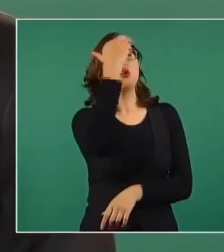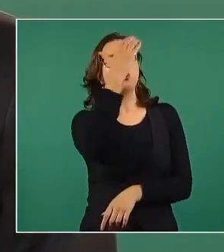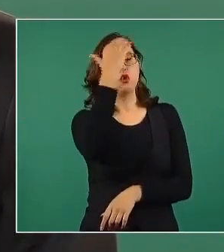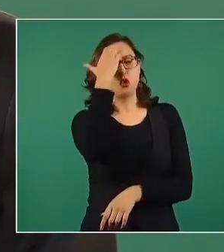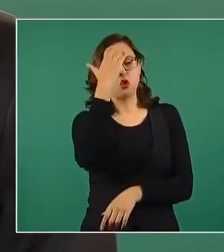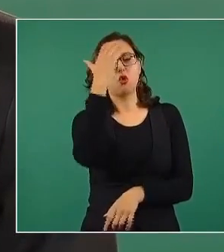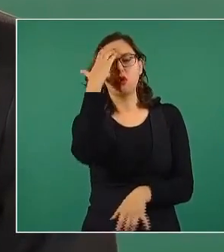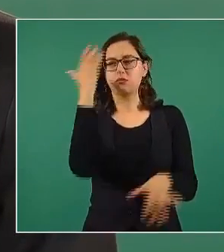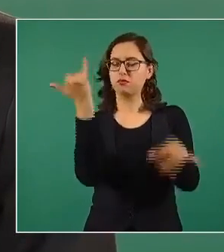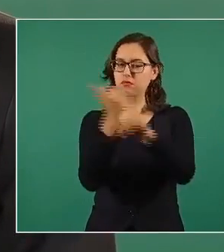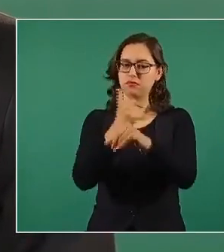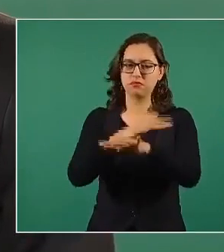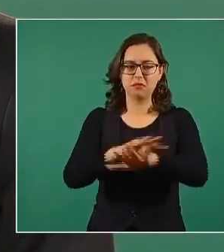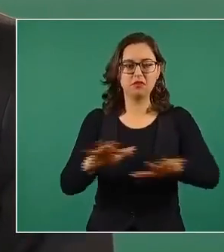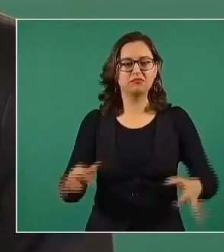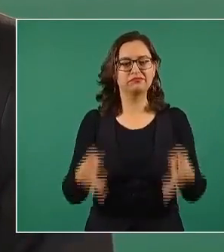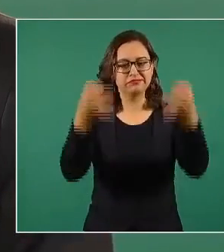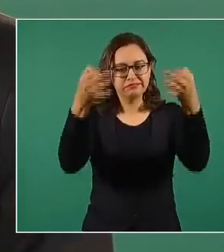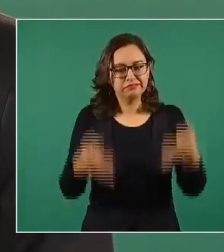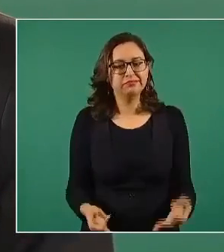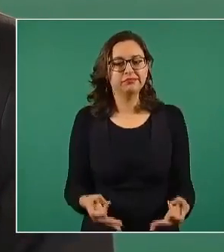el derecho a la información,